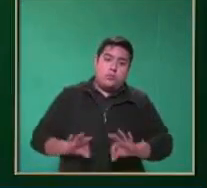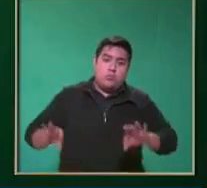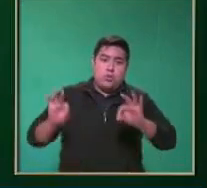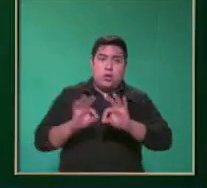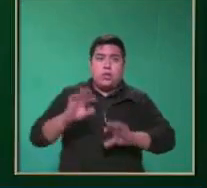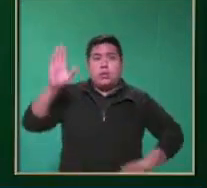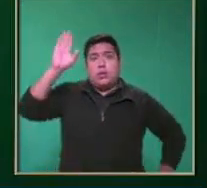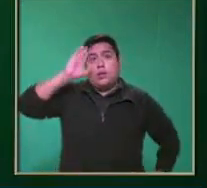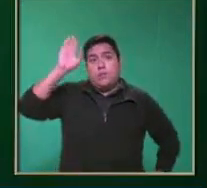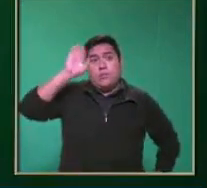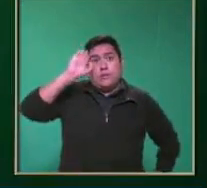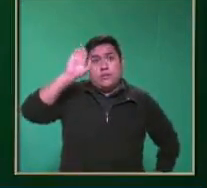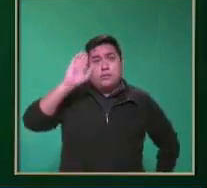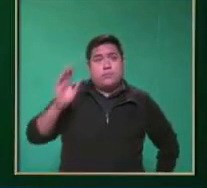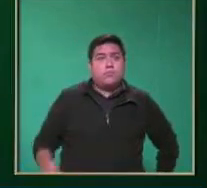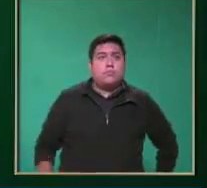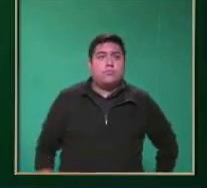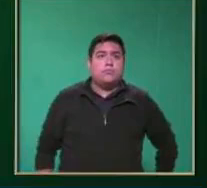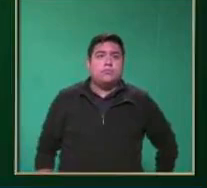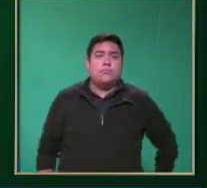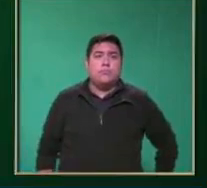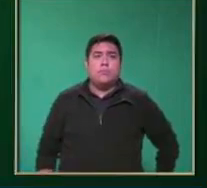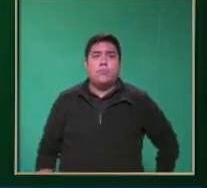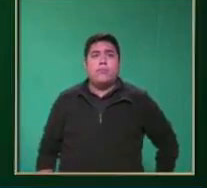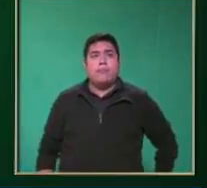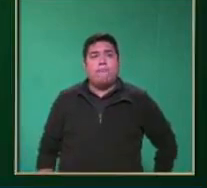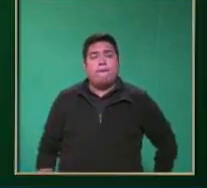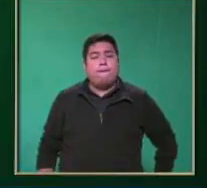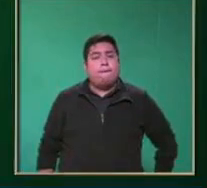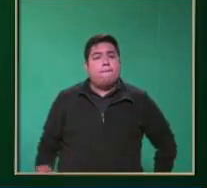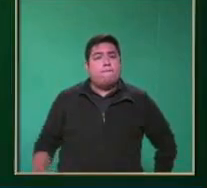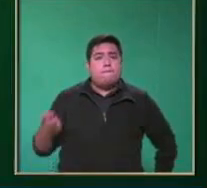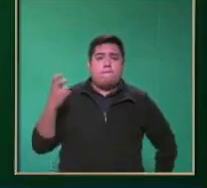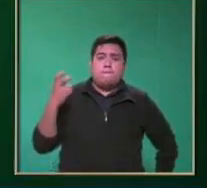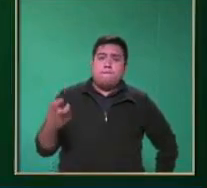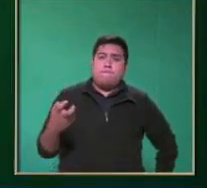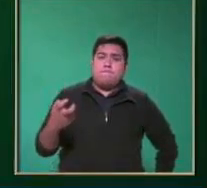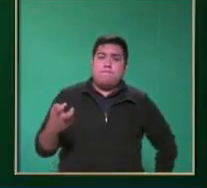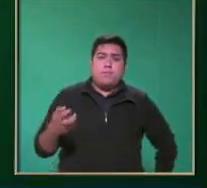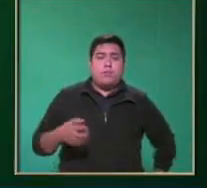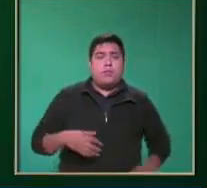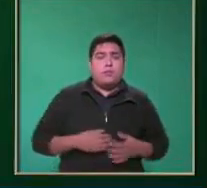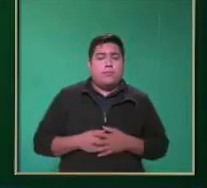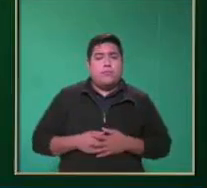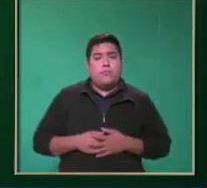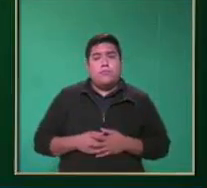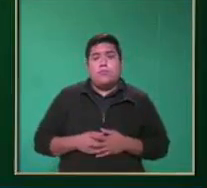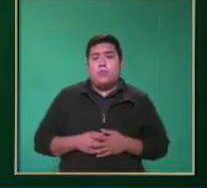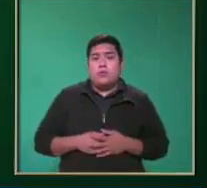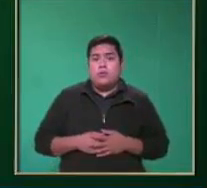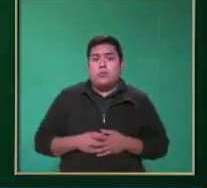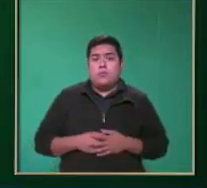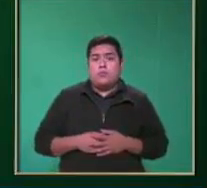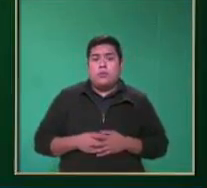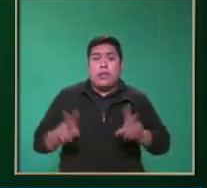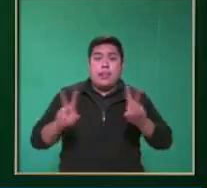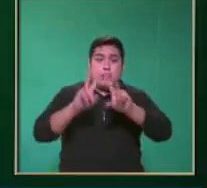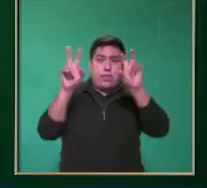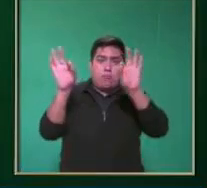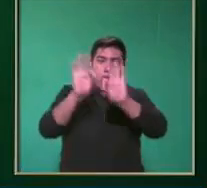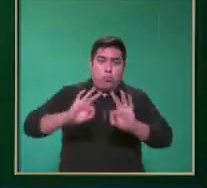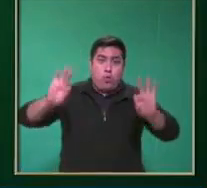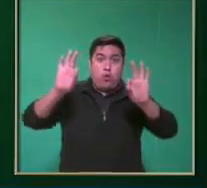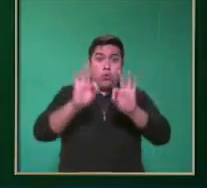regiones naturales. De aquí viene precisamente la importancia de esta parte del tema,